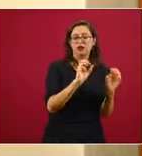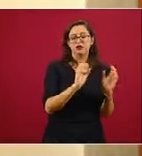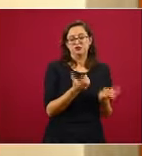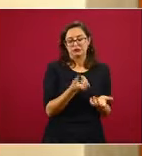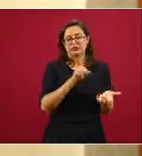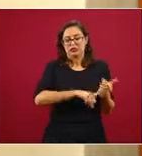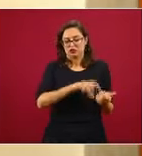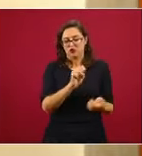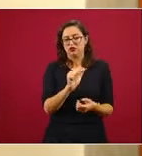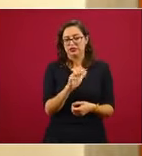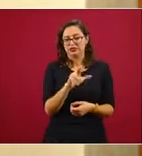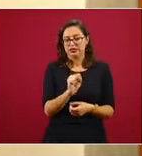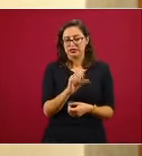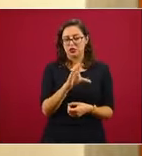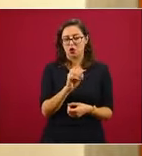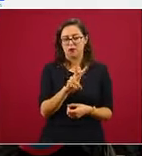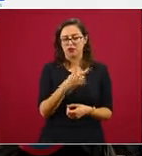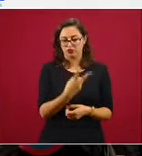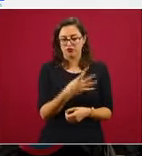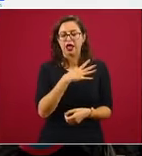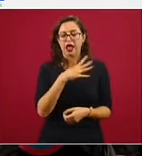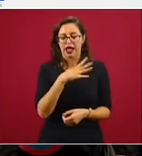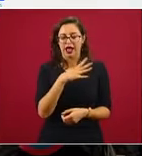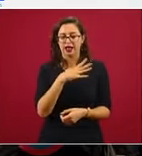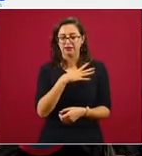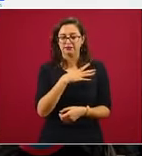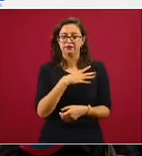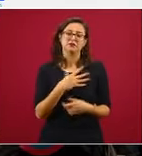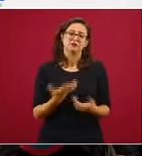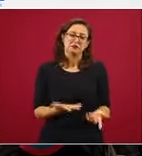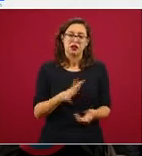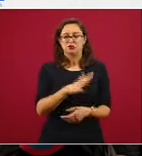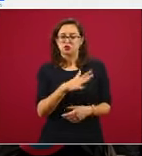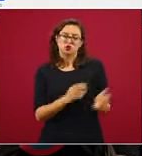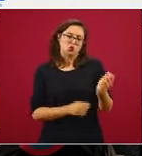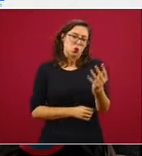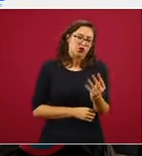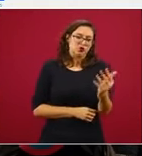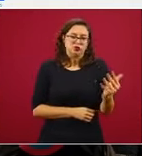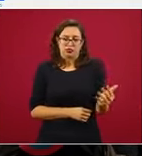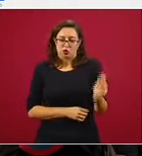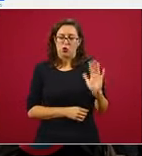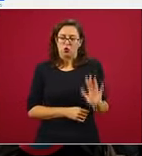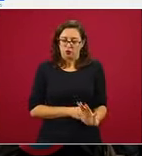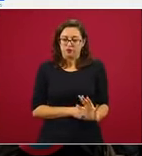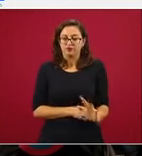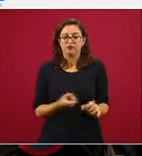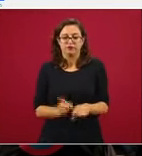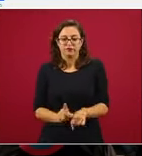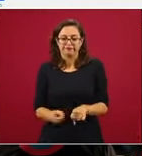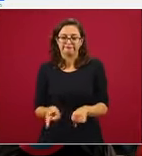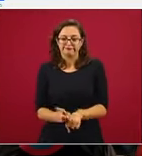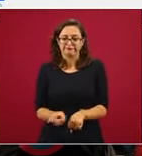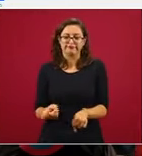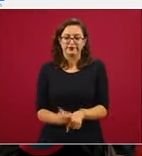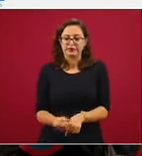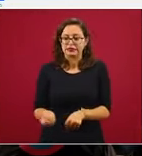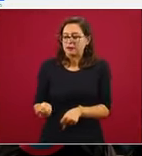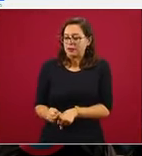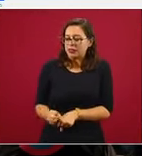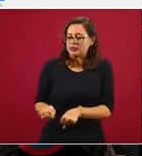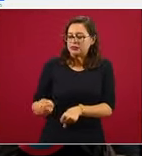virus SARS-CoV-2 en sus vías respiratorias, y son nuestros indicadores a los cuales estamos dando seguimiento día con día y semana